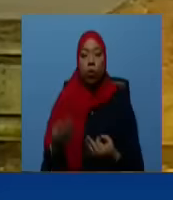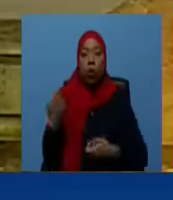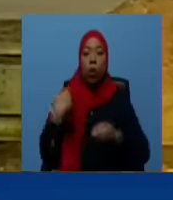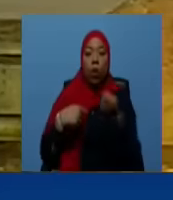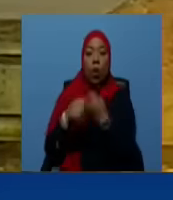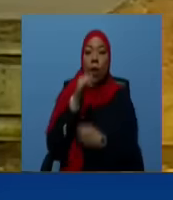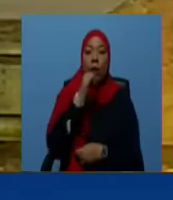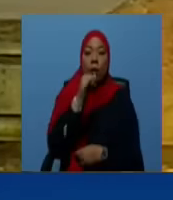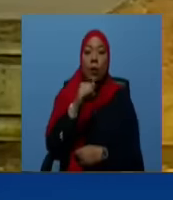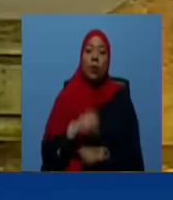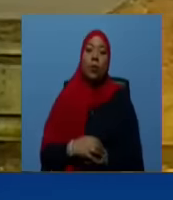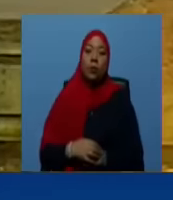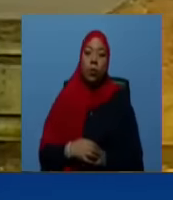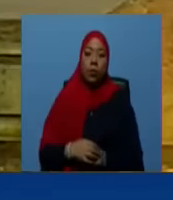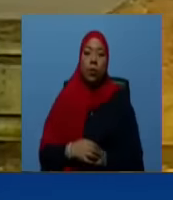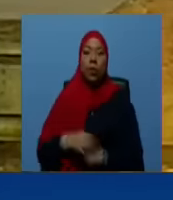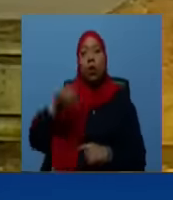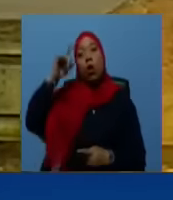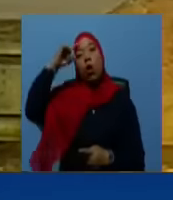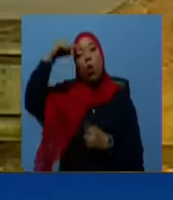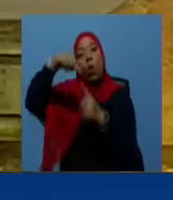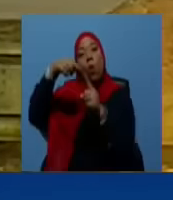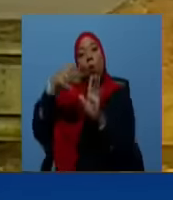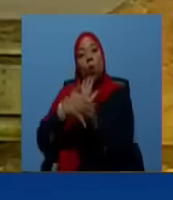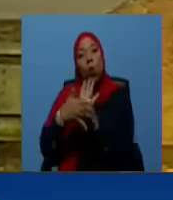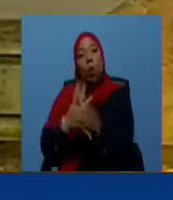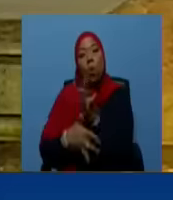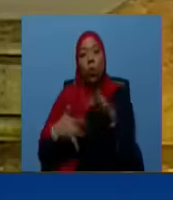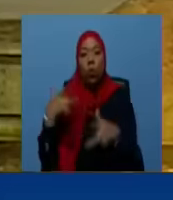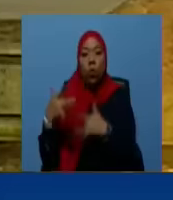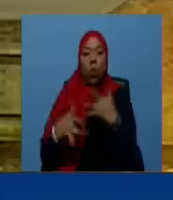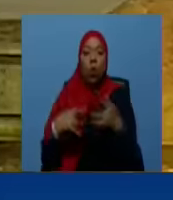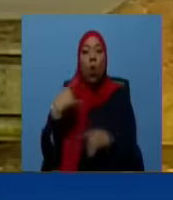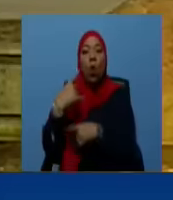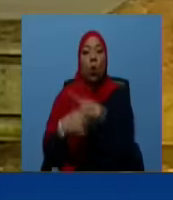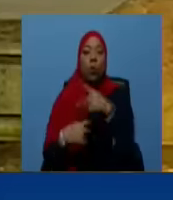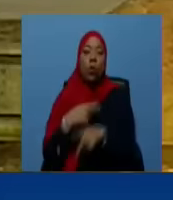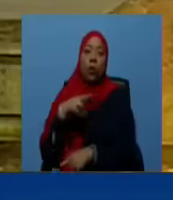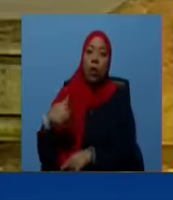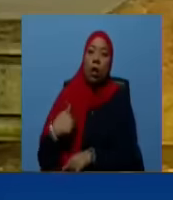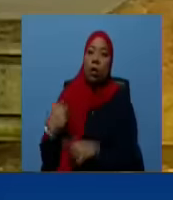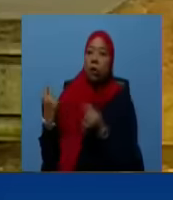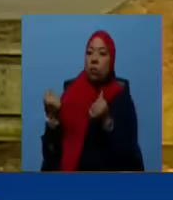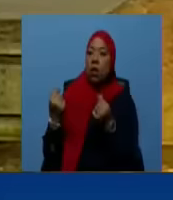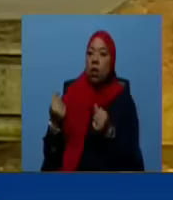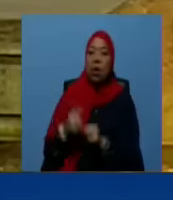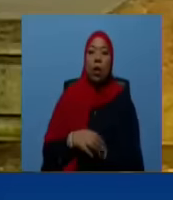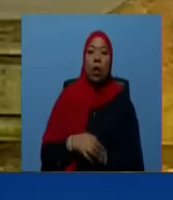negocios, por el logro de metas en sus procesos económicos.